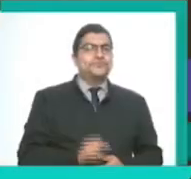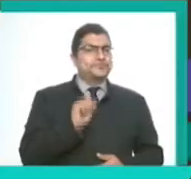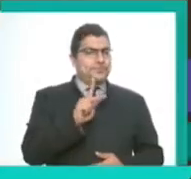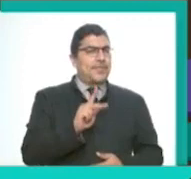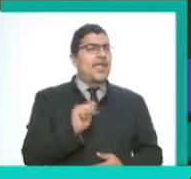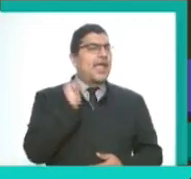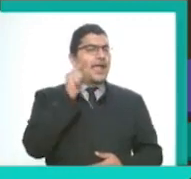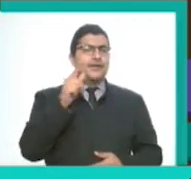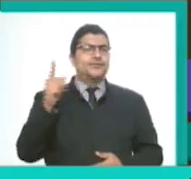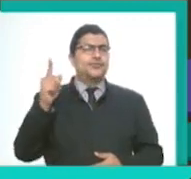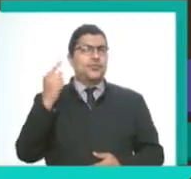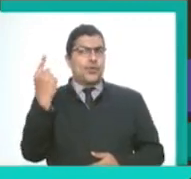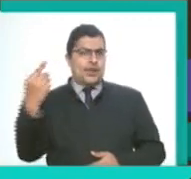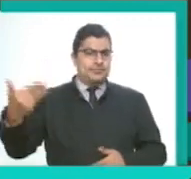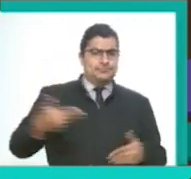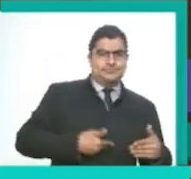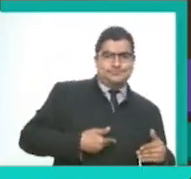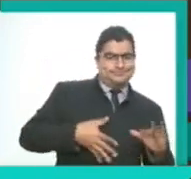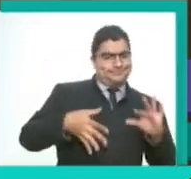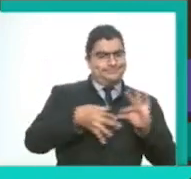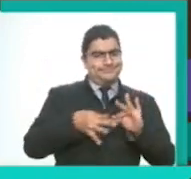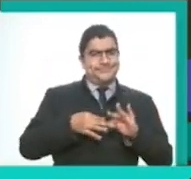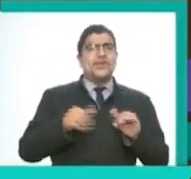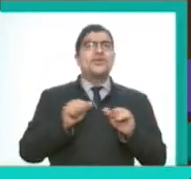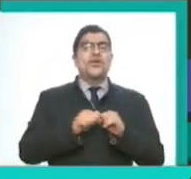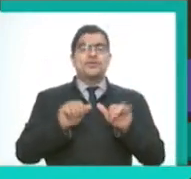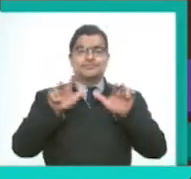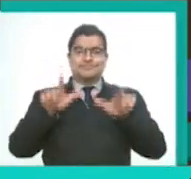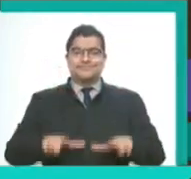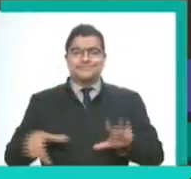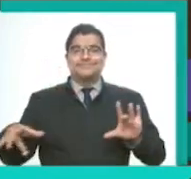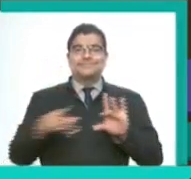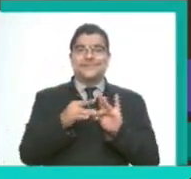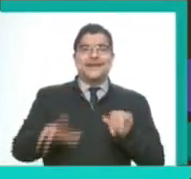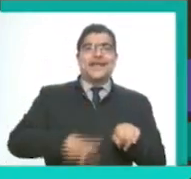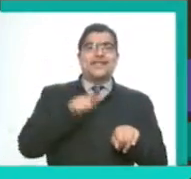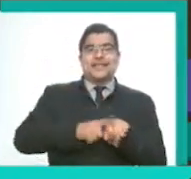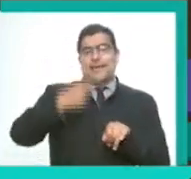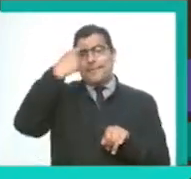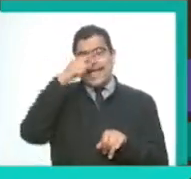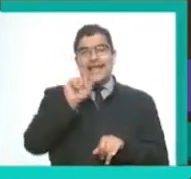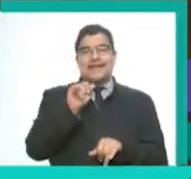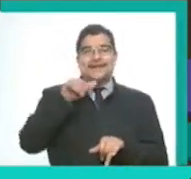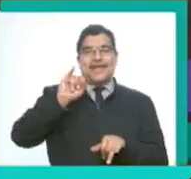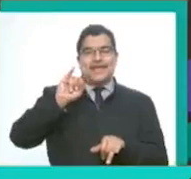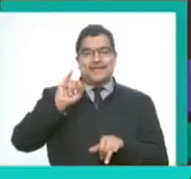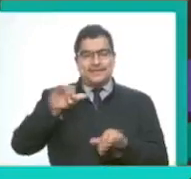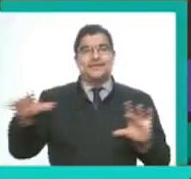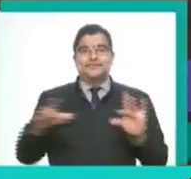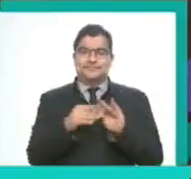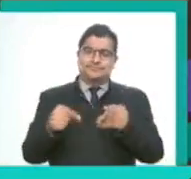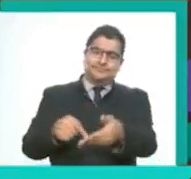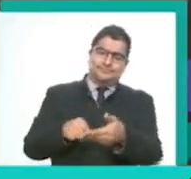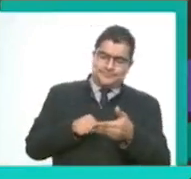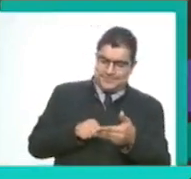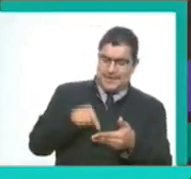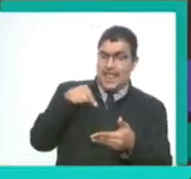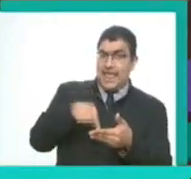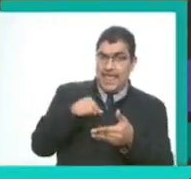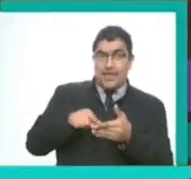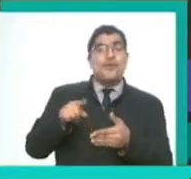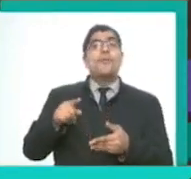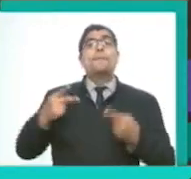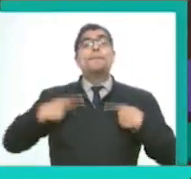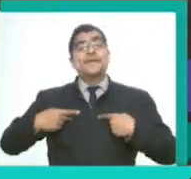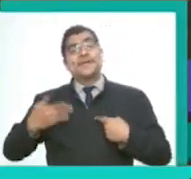una solicitud llegó a través de la plataforma Nacional de transparencia donde un